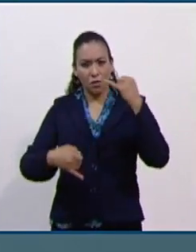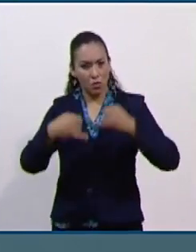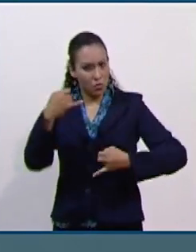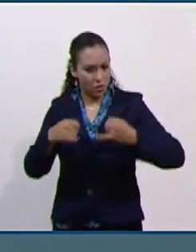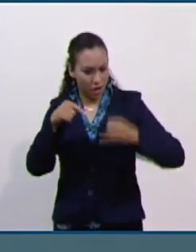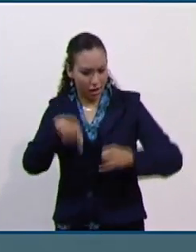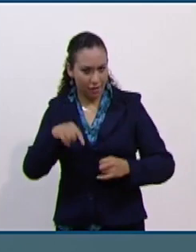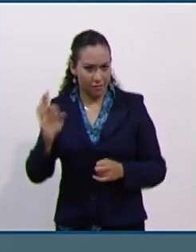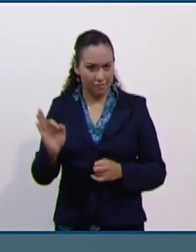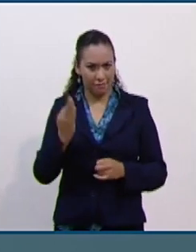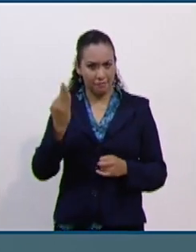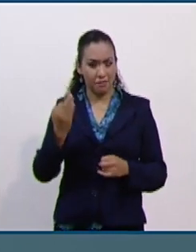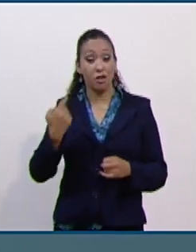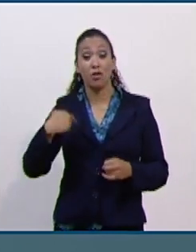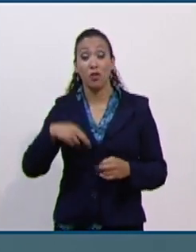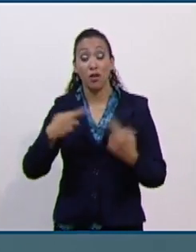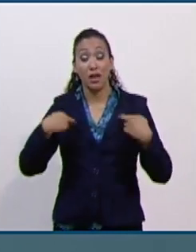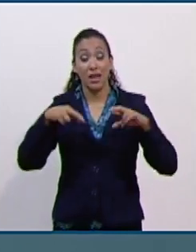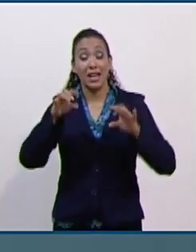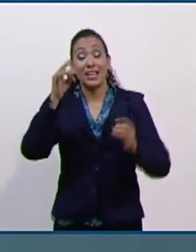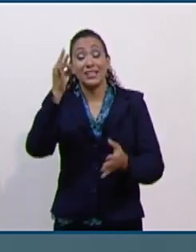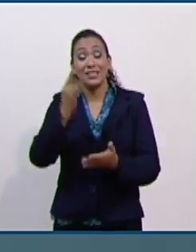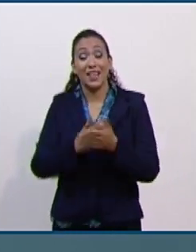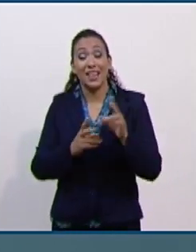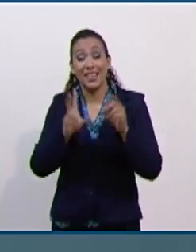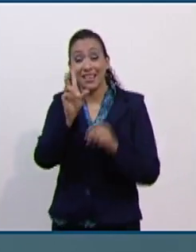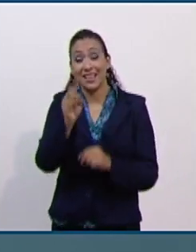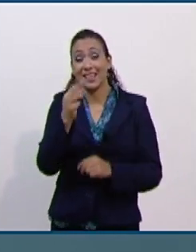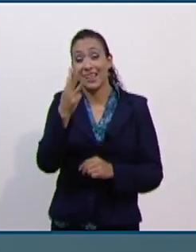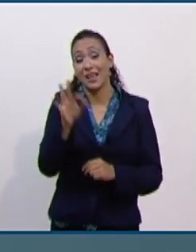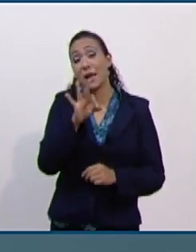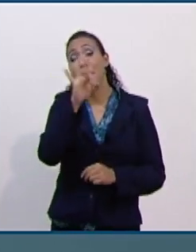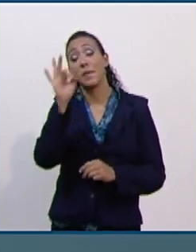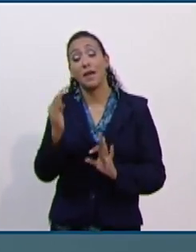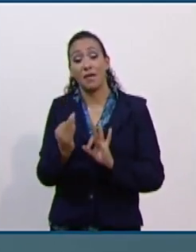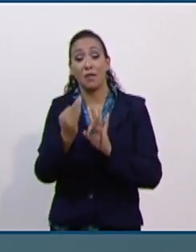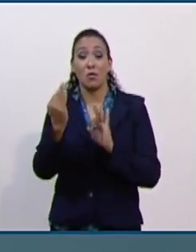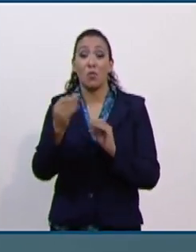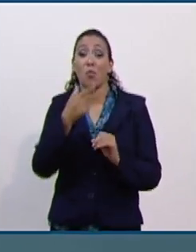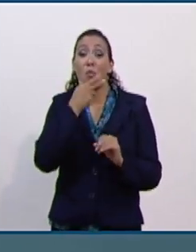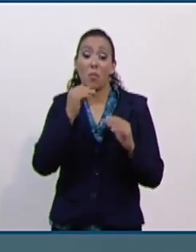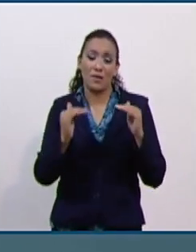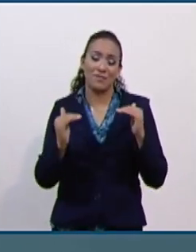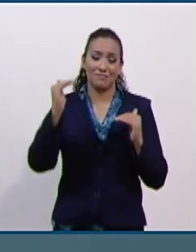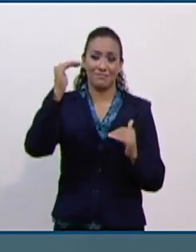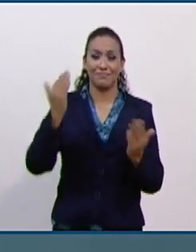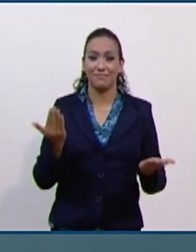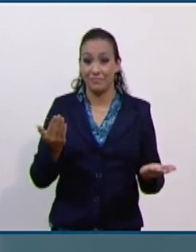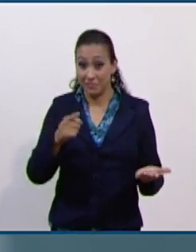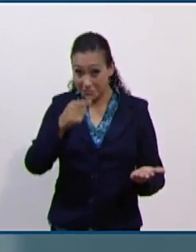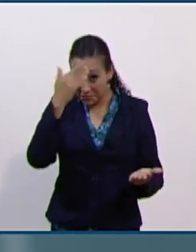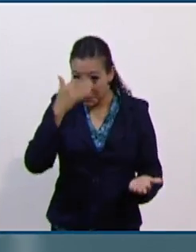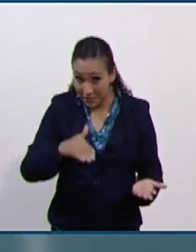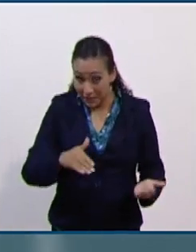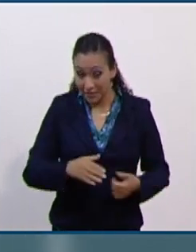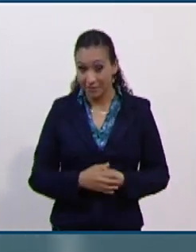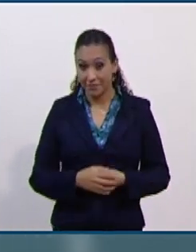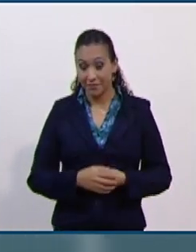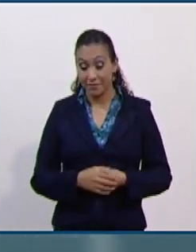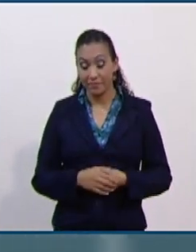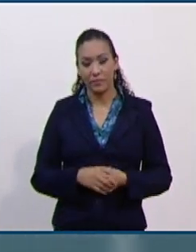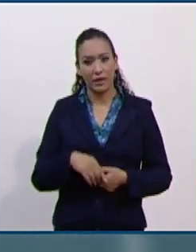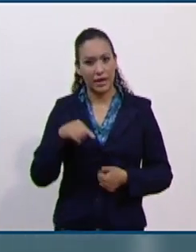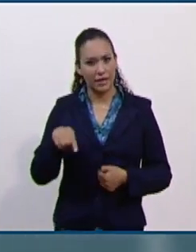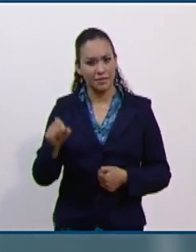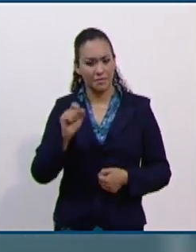federales representamos tan solo el 33% frente a los hombres? Para mí, es la profesión más humana